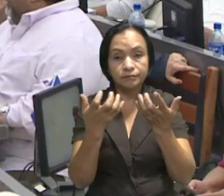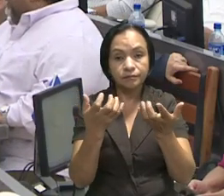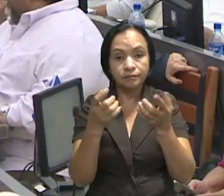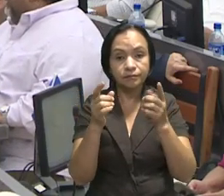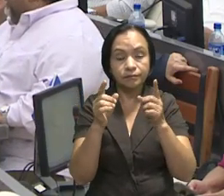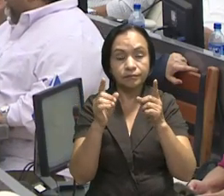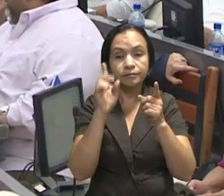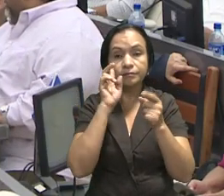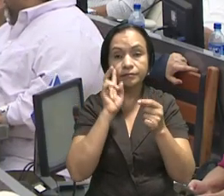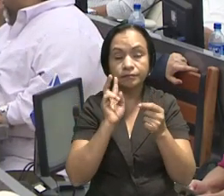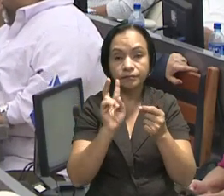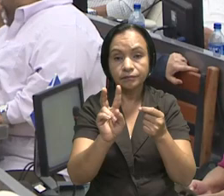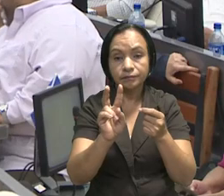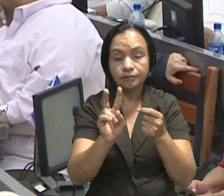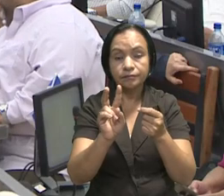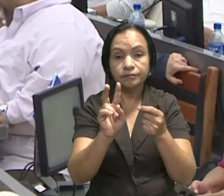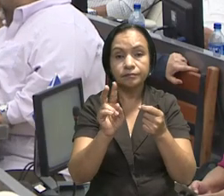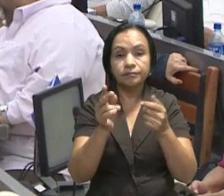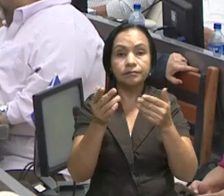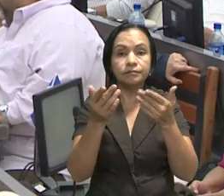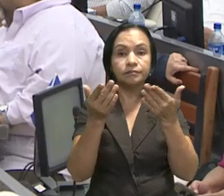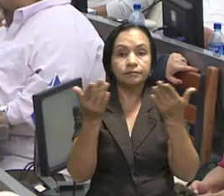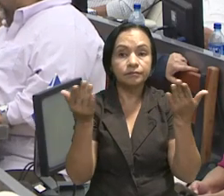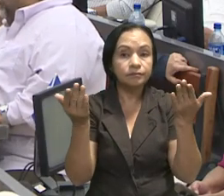dejar entrever es que